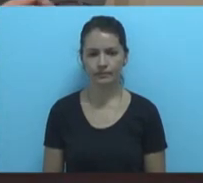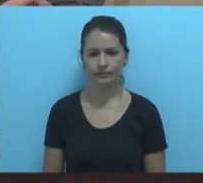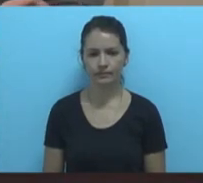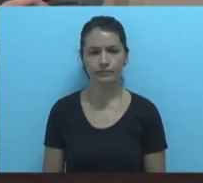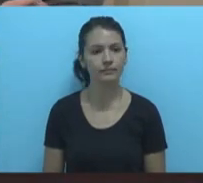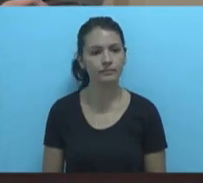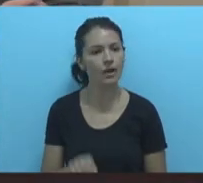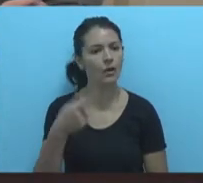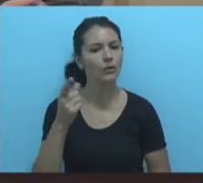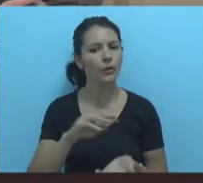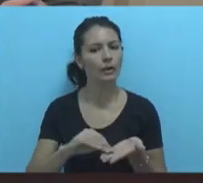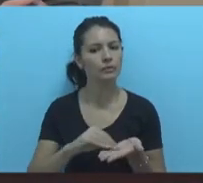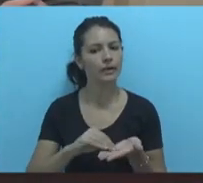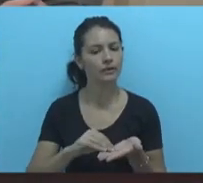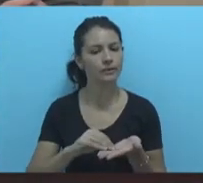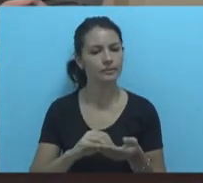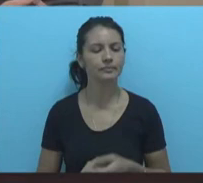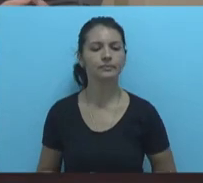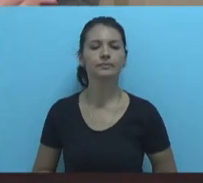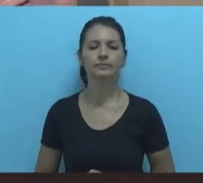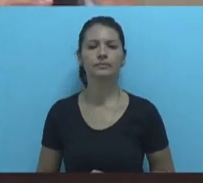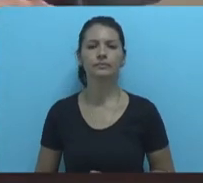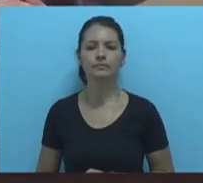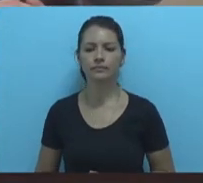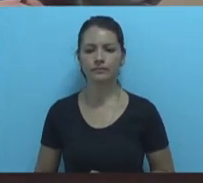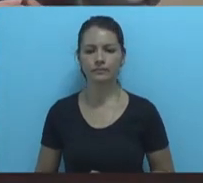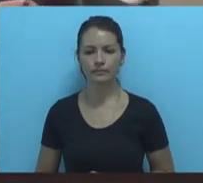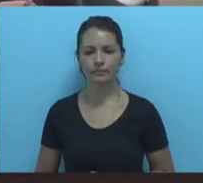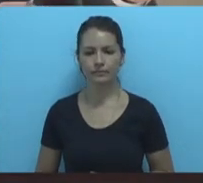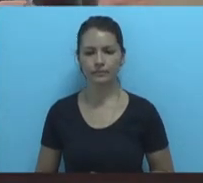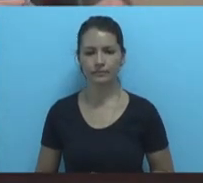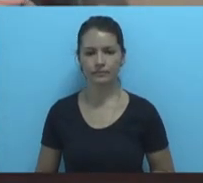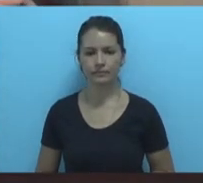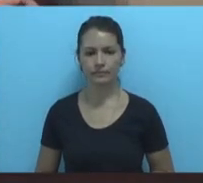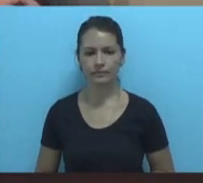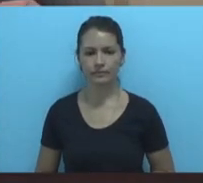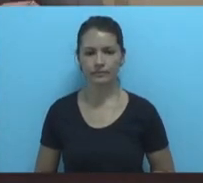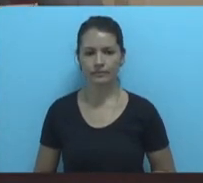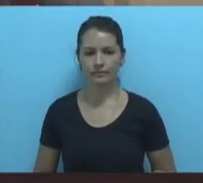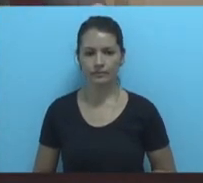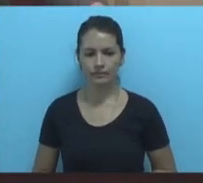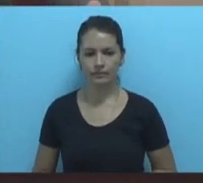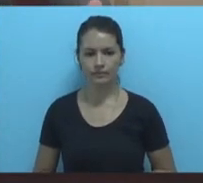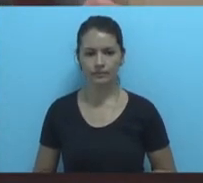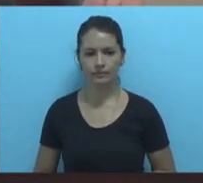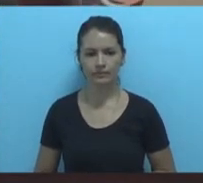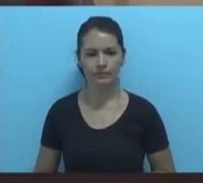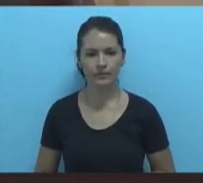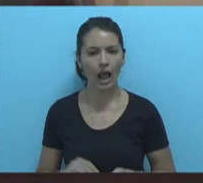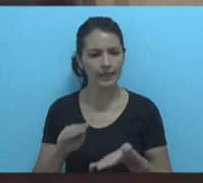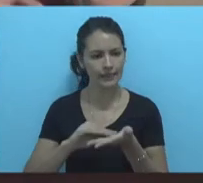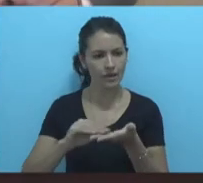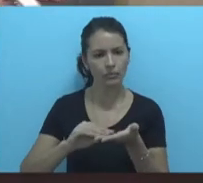¿Algún otro diputado o diputada tienen proyectos para ingresar? Que no vayan a ser tratados